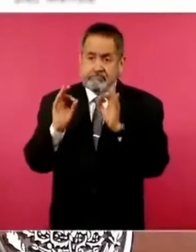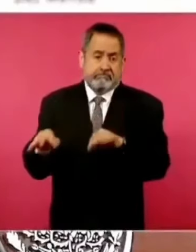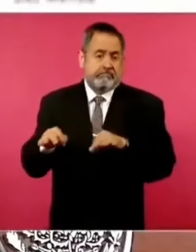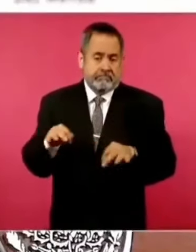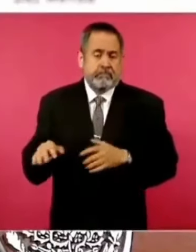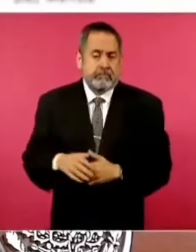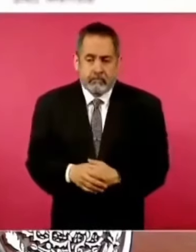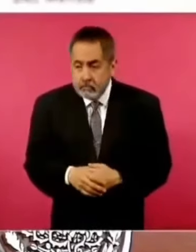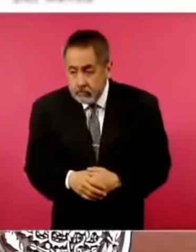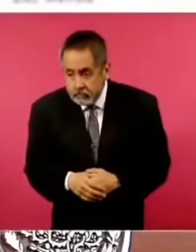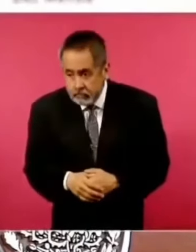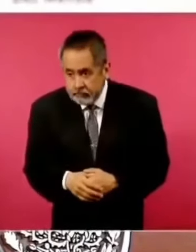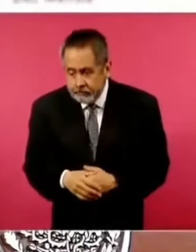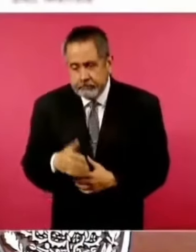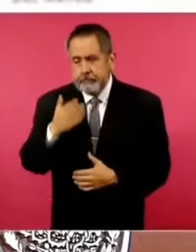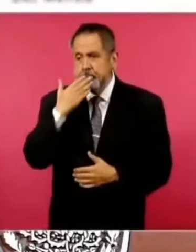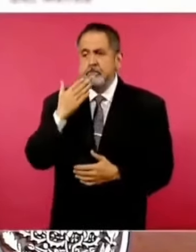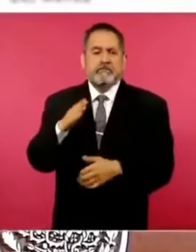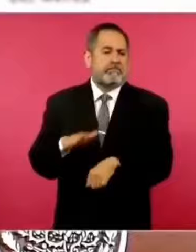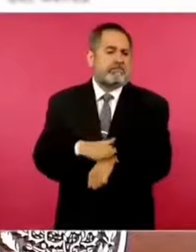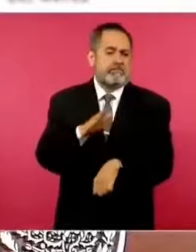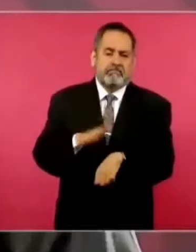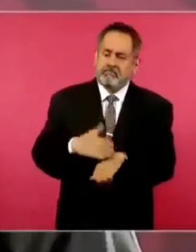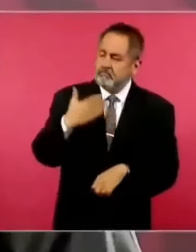y eso es muy bueno,